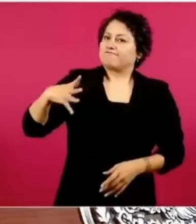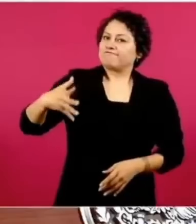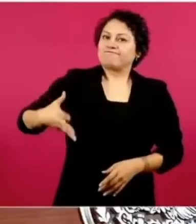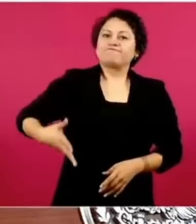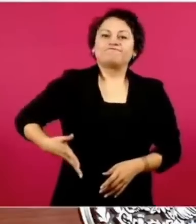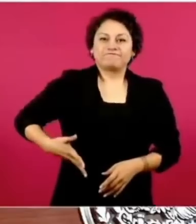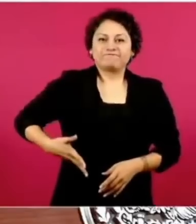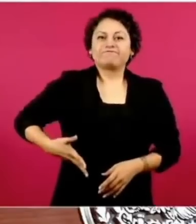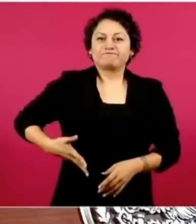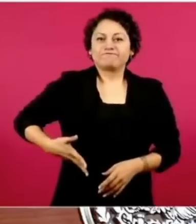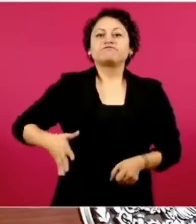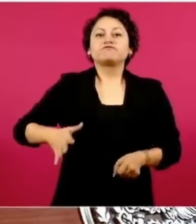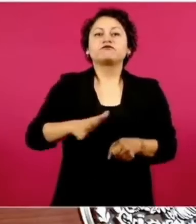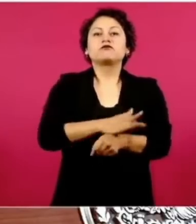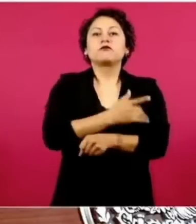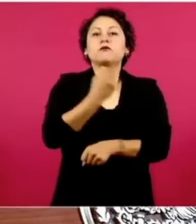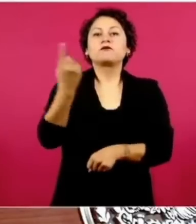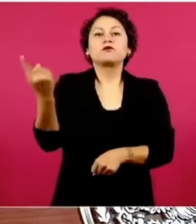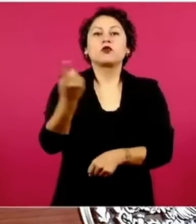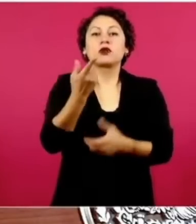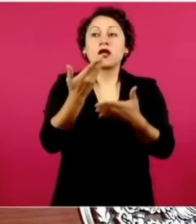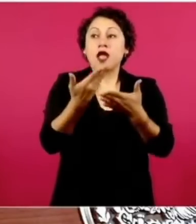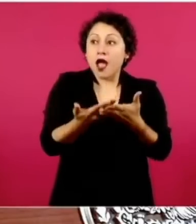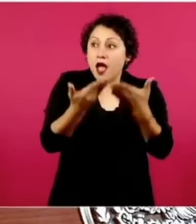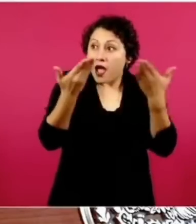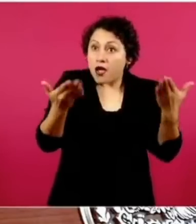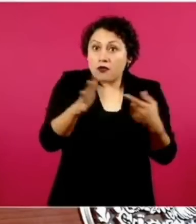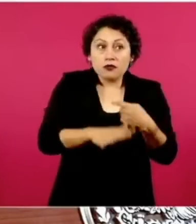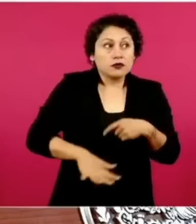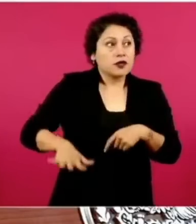esa prensa, esos medios,